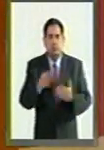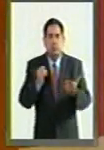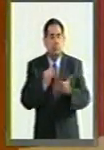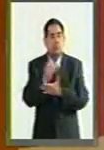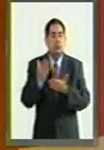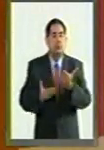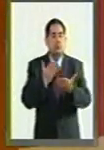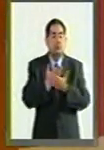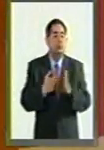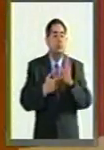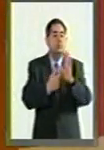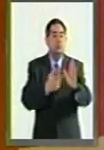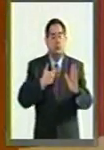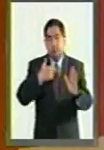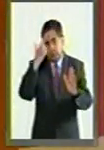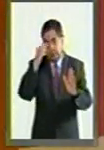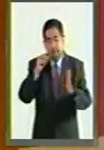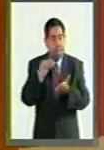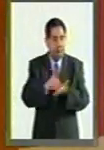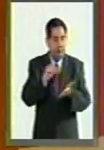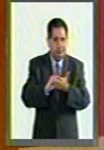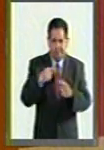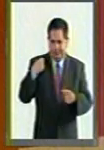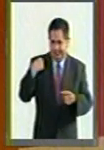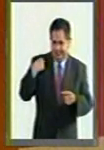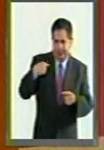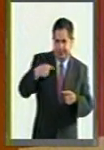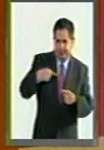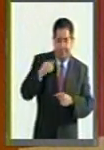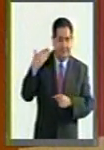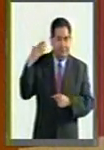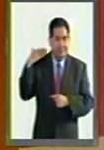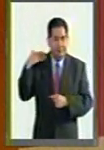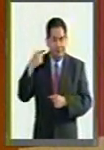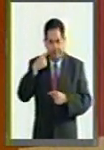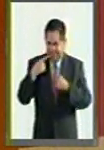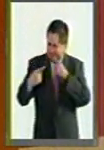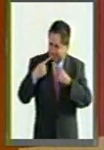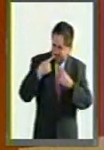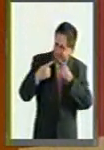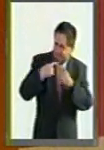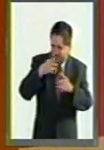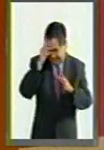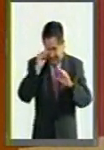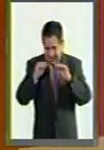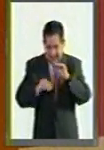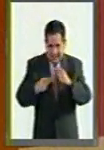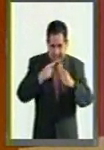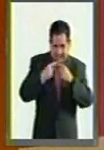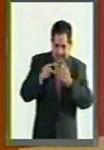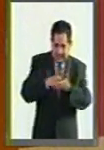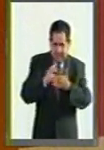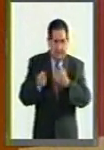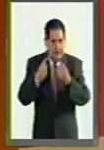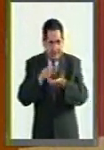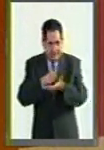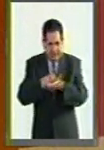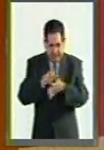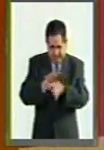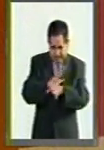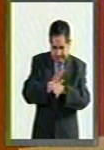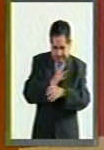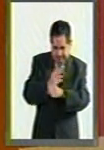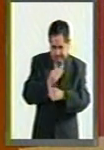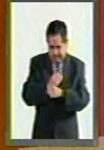dictamen que ciertamente todavía en los últimos días tuvimos que lograr resolver algunas modificaciones